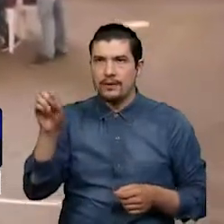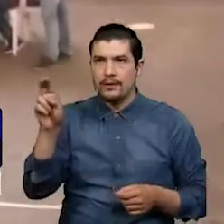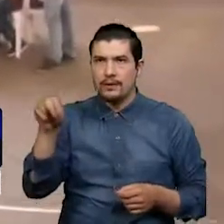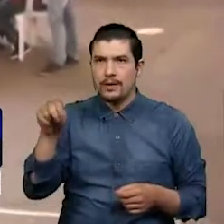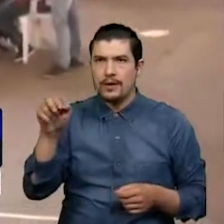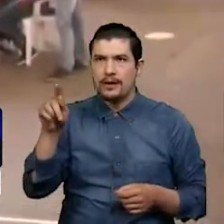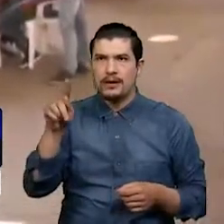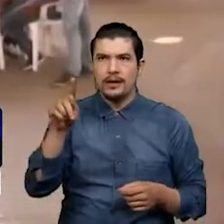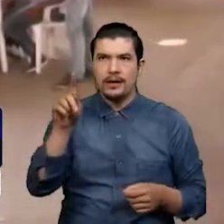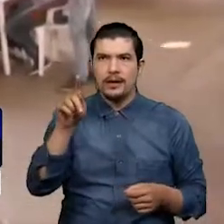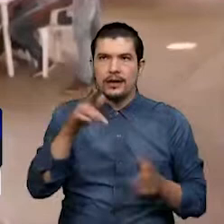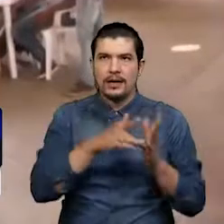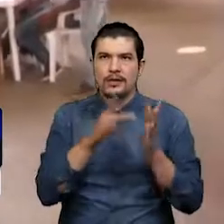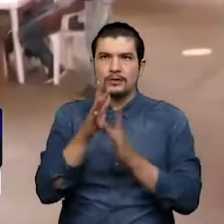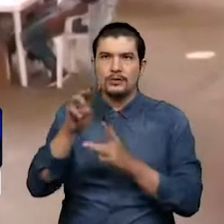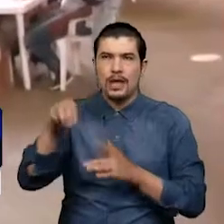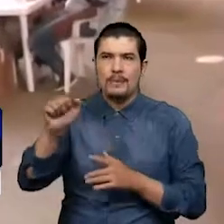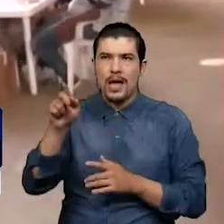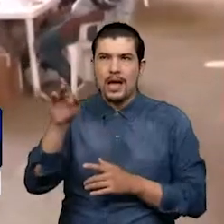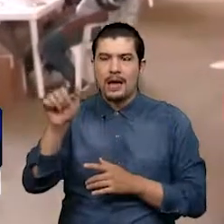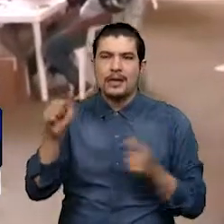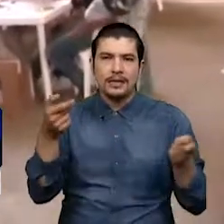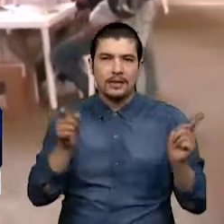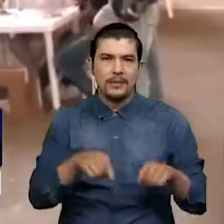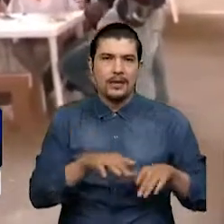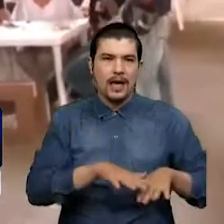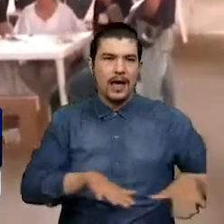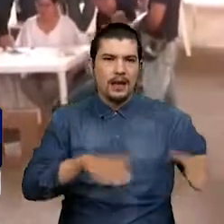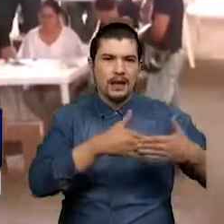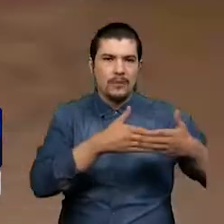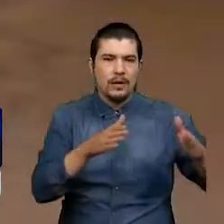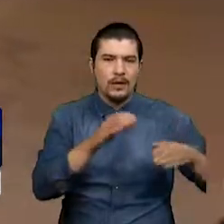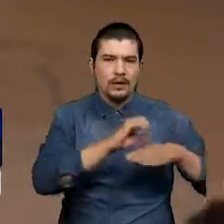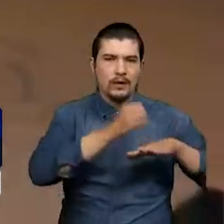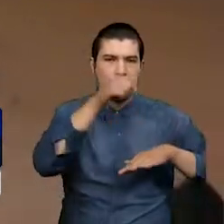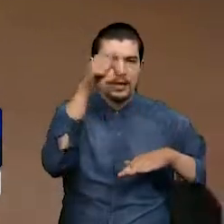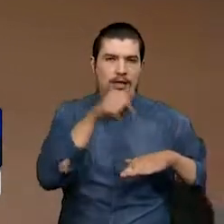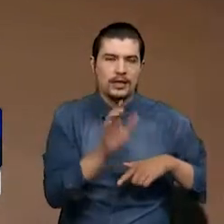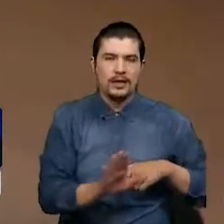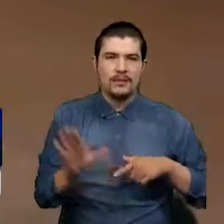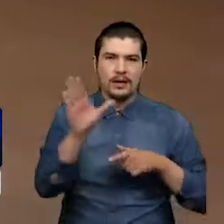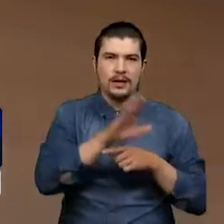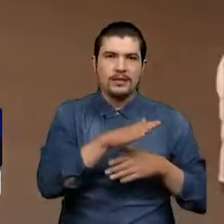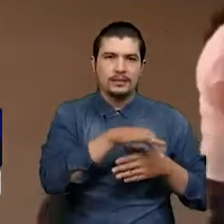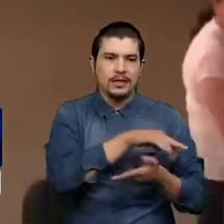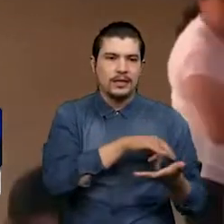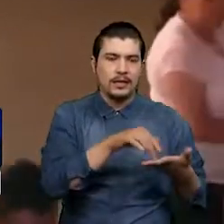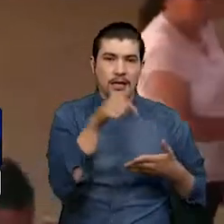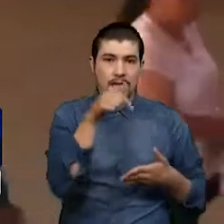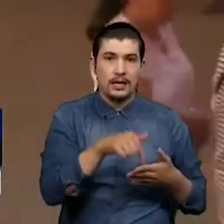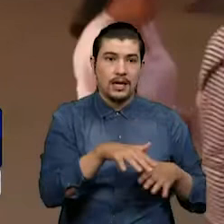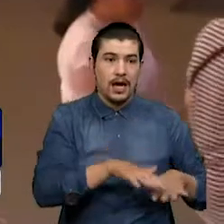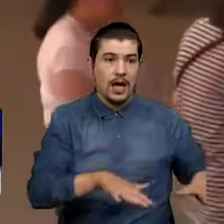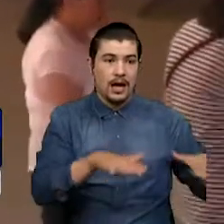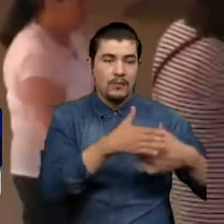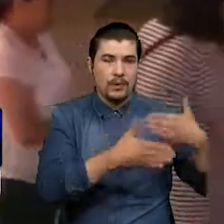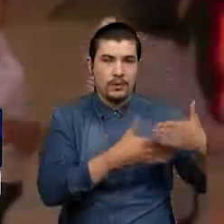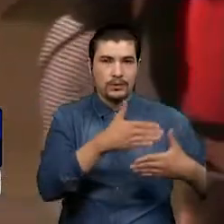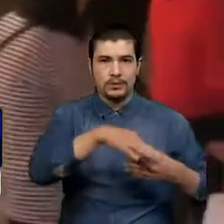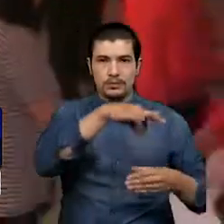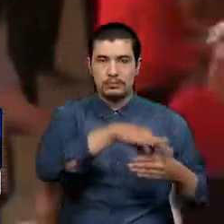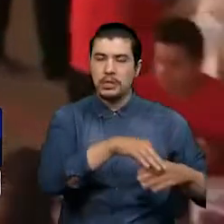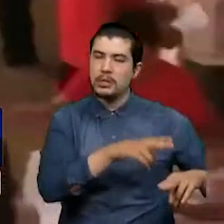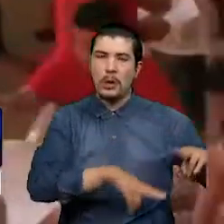y un sector de la Puerta de Oro del departamento de Santander. Transcurrió el proceso electoral en esta zona de nuestro